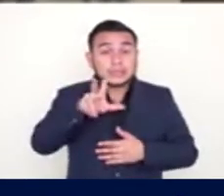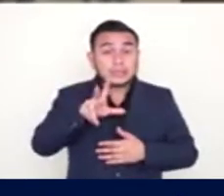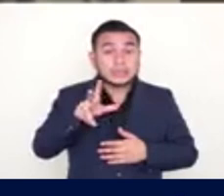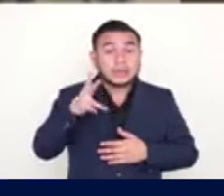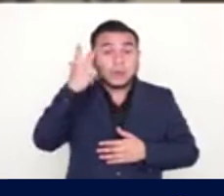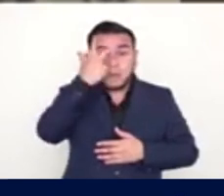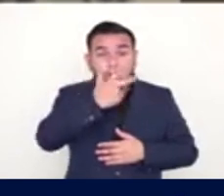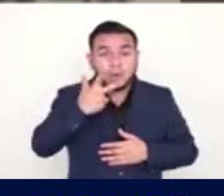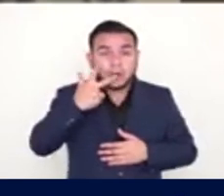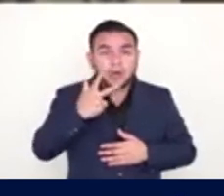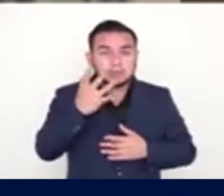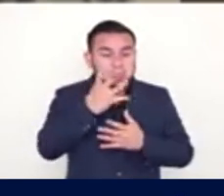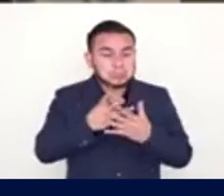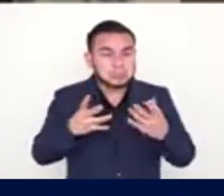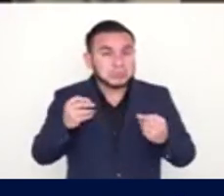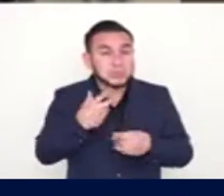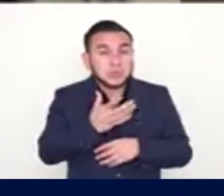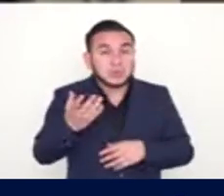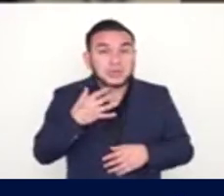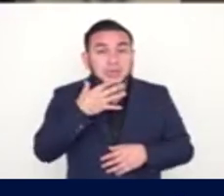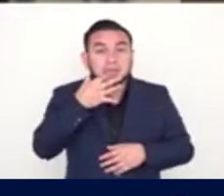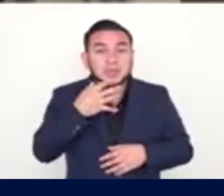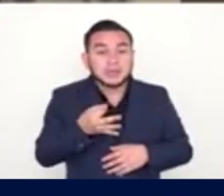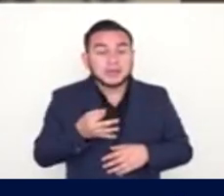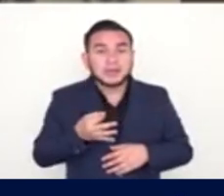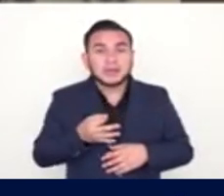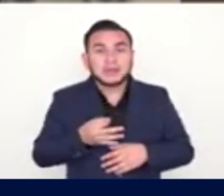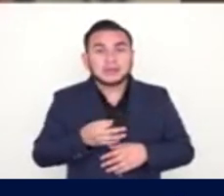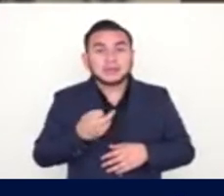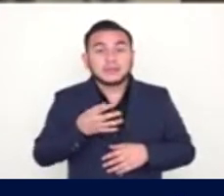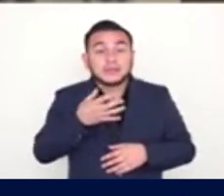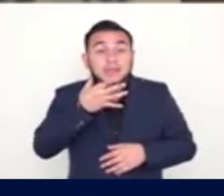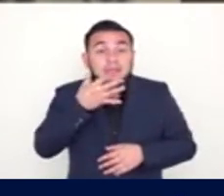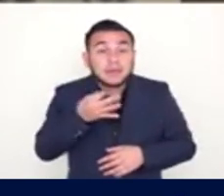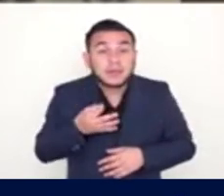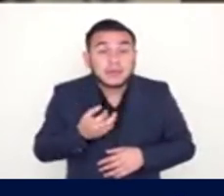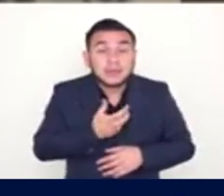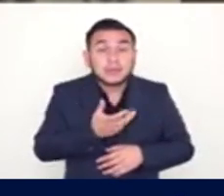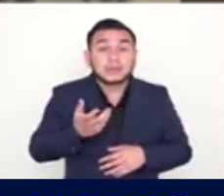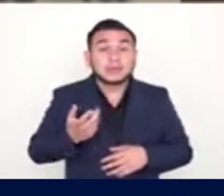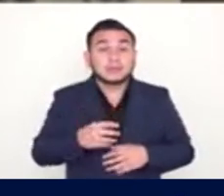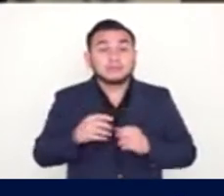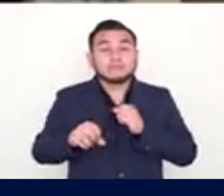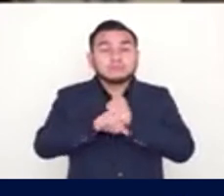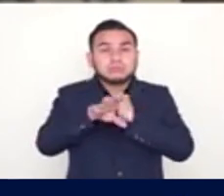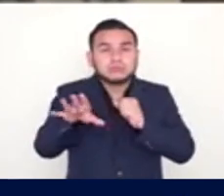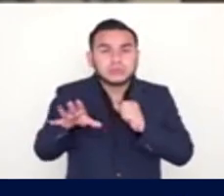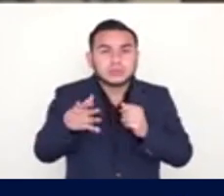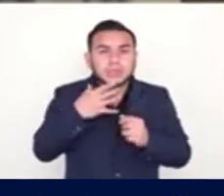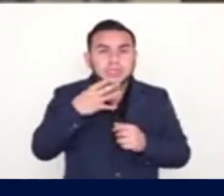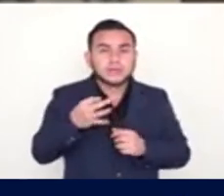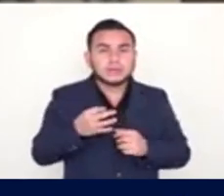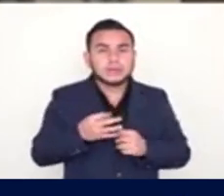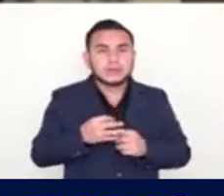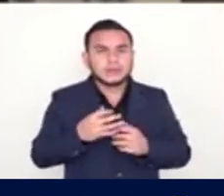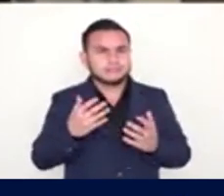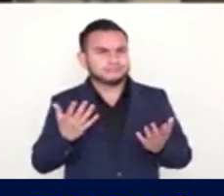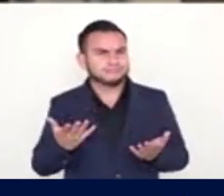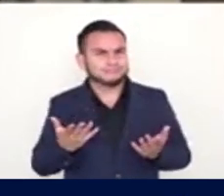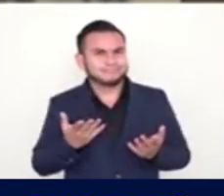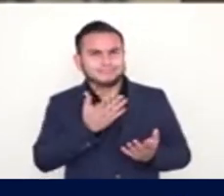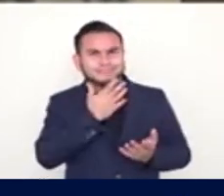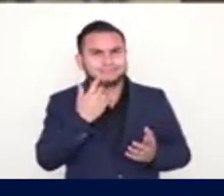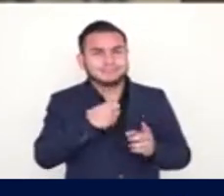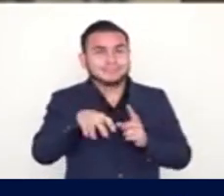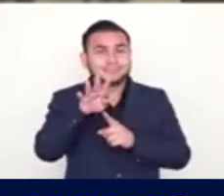y ya están las resoluciones. Ni han salido los documentos, se filtra un memo en redes sociales que bien puede ser falso y ¡pum! Amparo de la Sala de lo